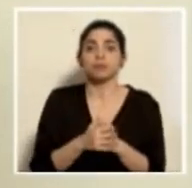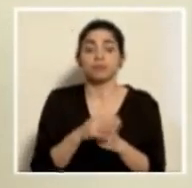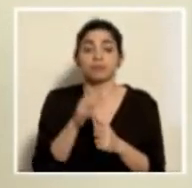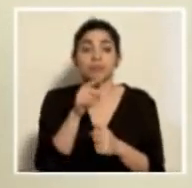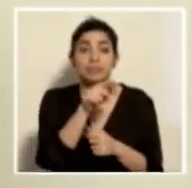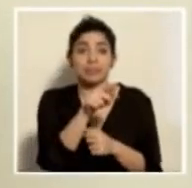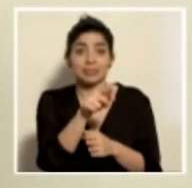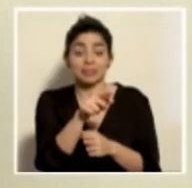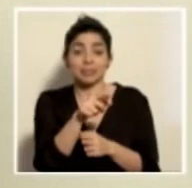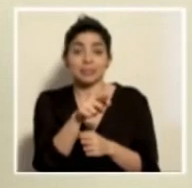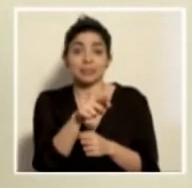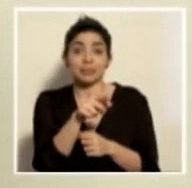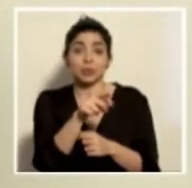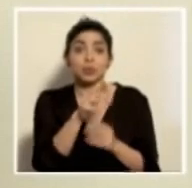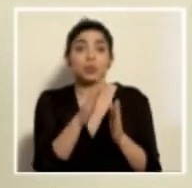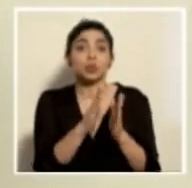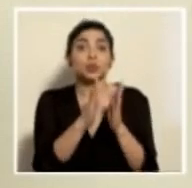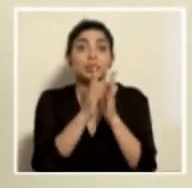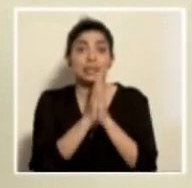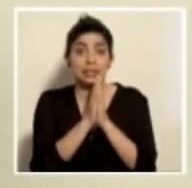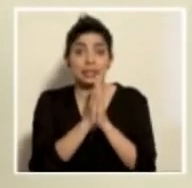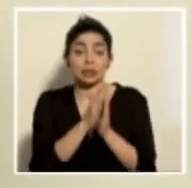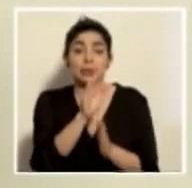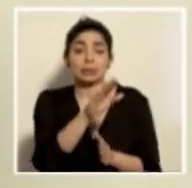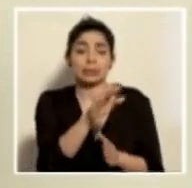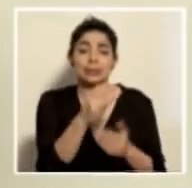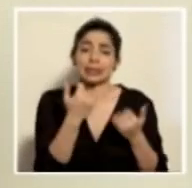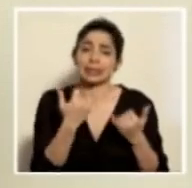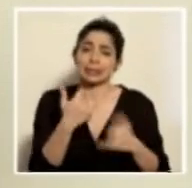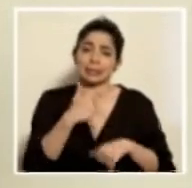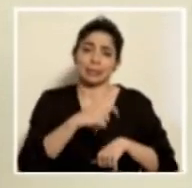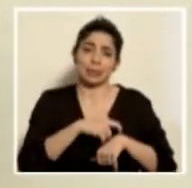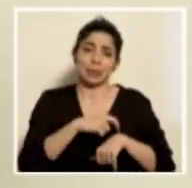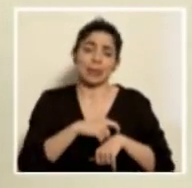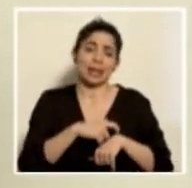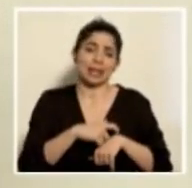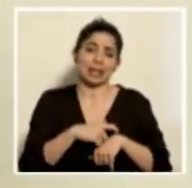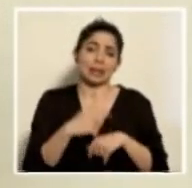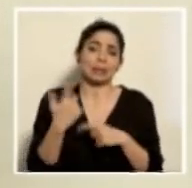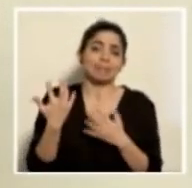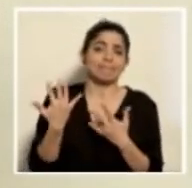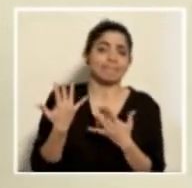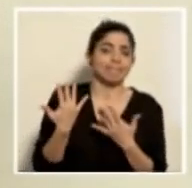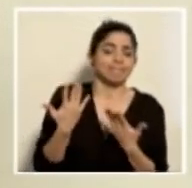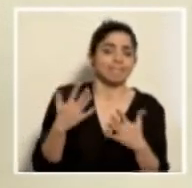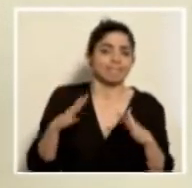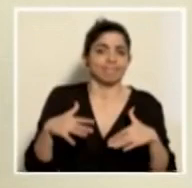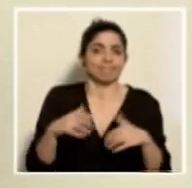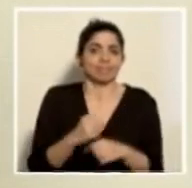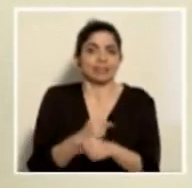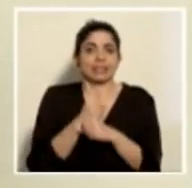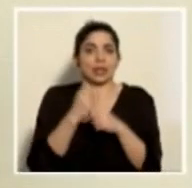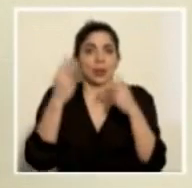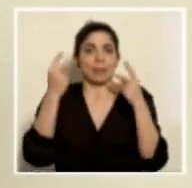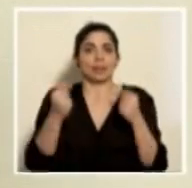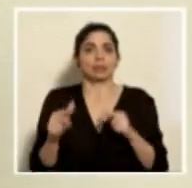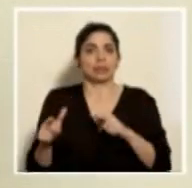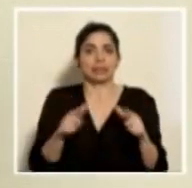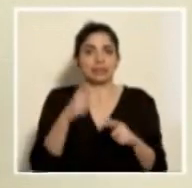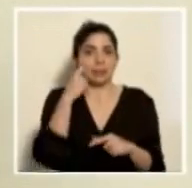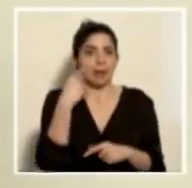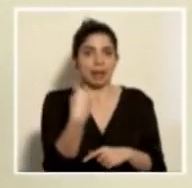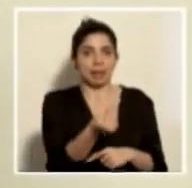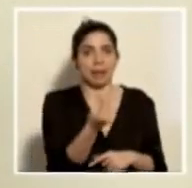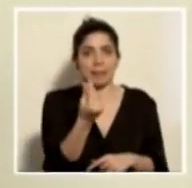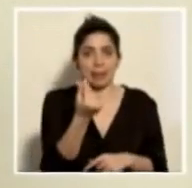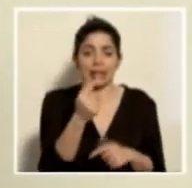está planteando su solicitud, pues que en este momento hay una certeza, una expectativa de que no hay un presupuesto disponible.